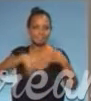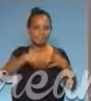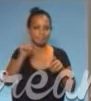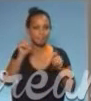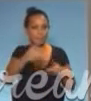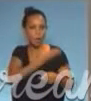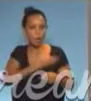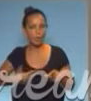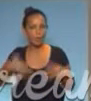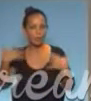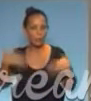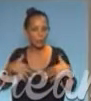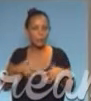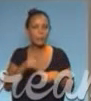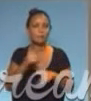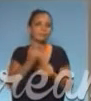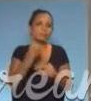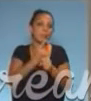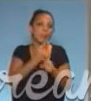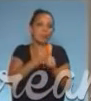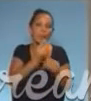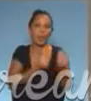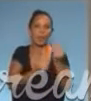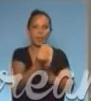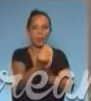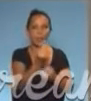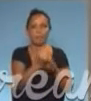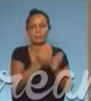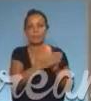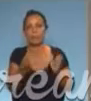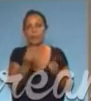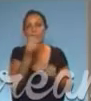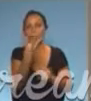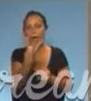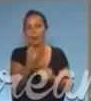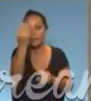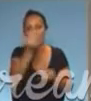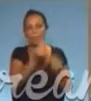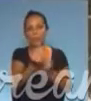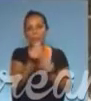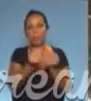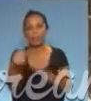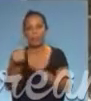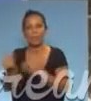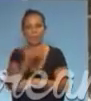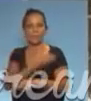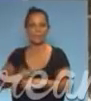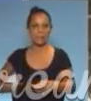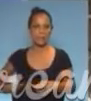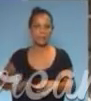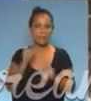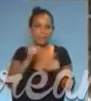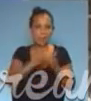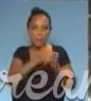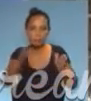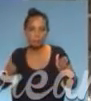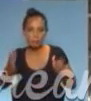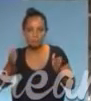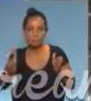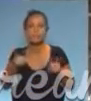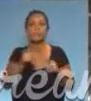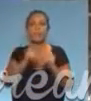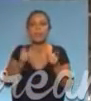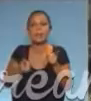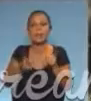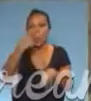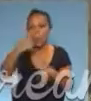fuerte, primero por la sucesión presidencial, casi 4 presidentes en un mismo mandato, y además también en una instancia donde los últimos